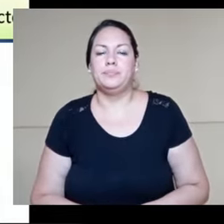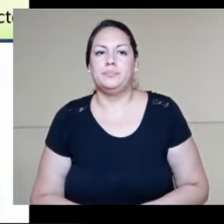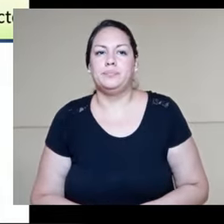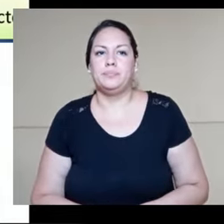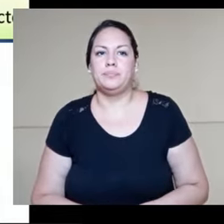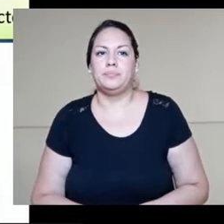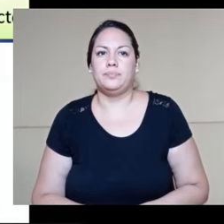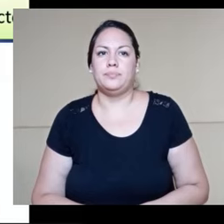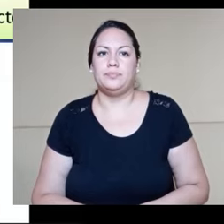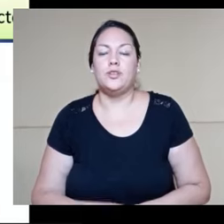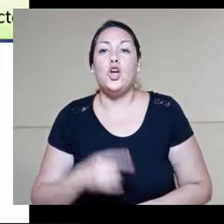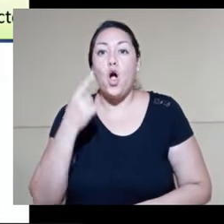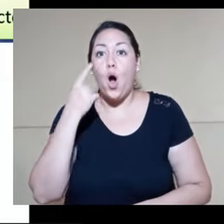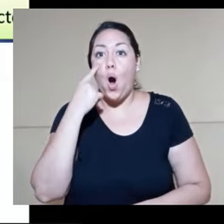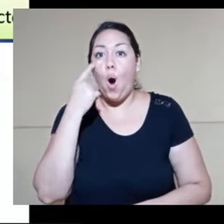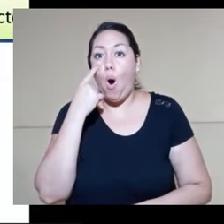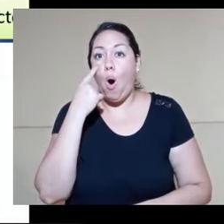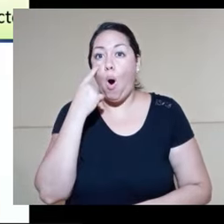¿No?